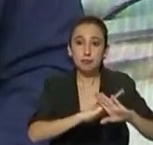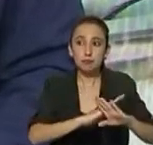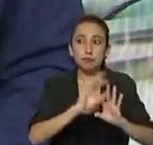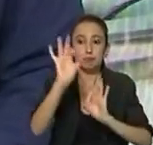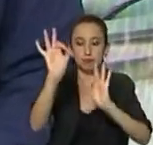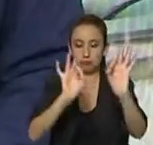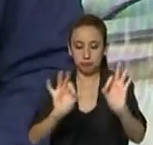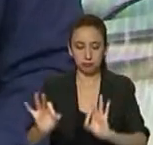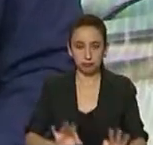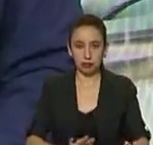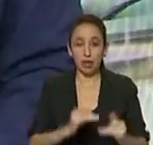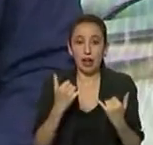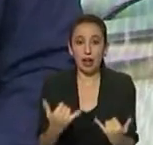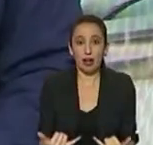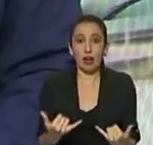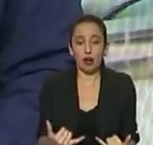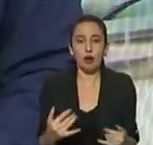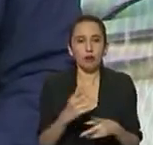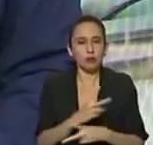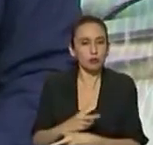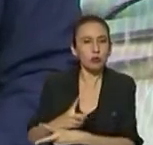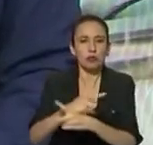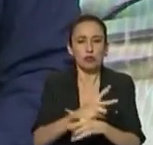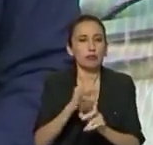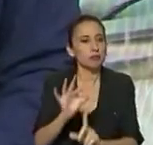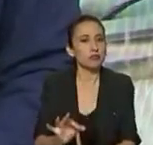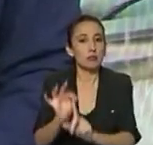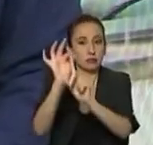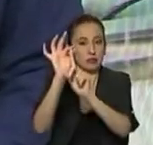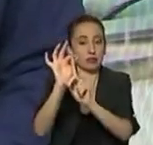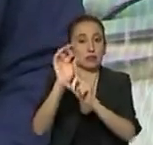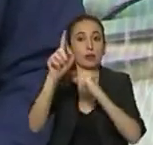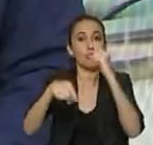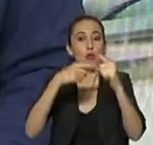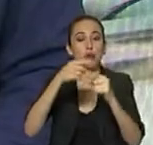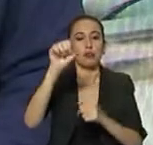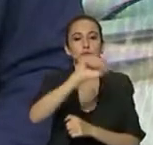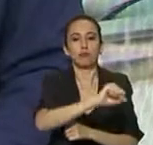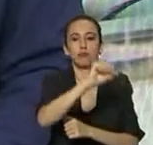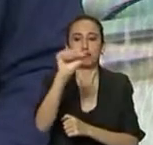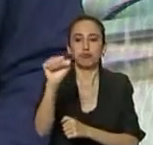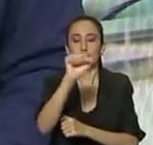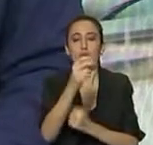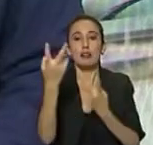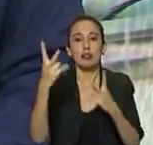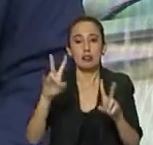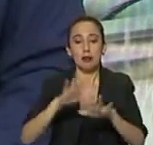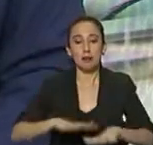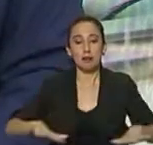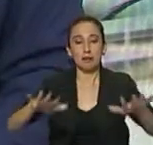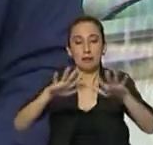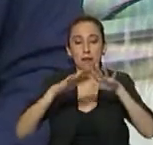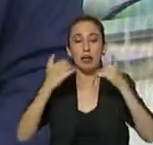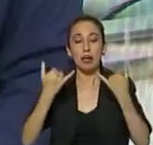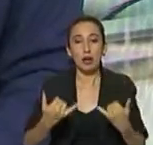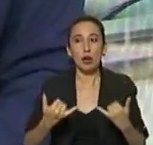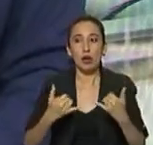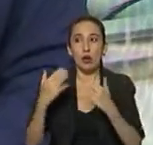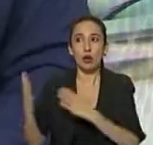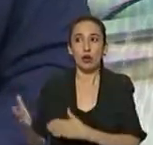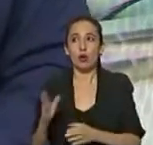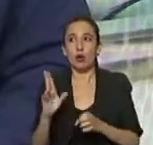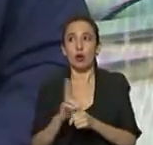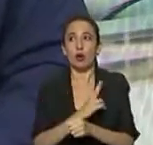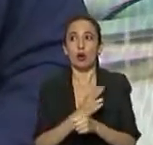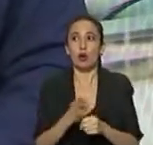la cuarentena es necesario tener cuidados especiales con los vehículos para que no se afecten sus sistemas. Ahora su uso